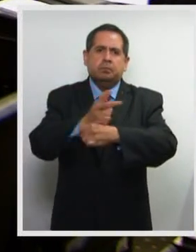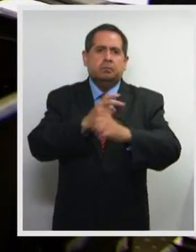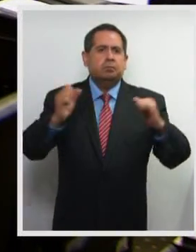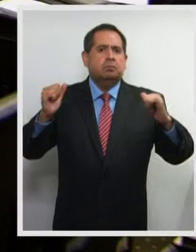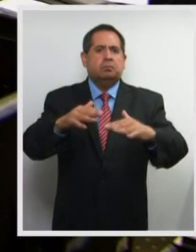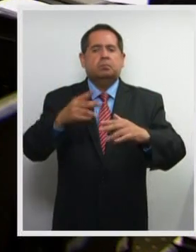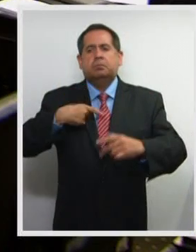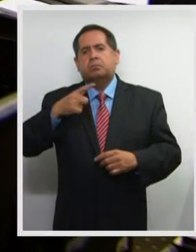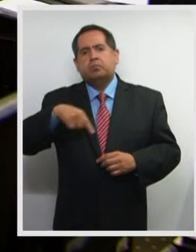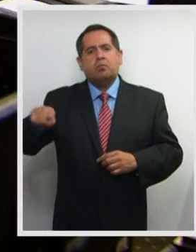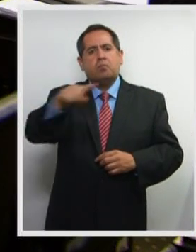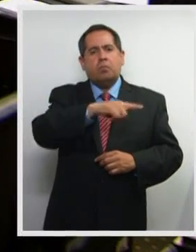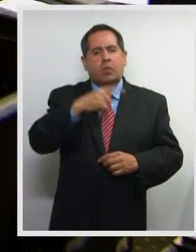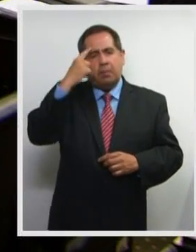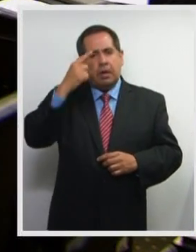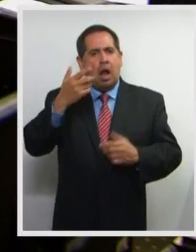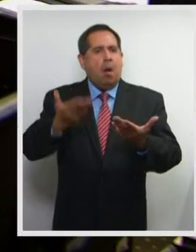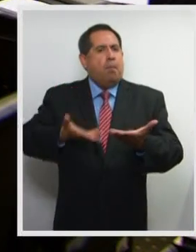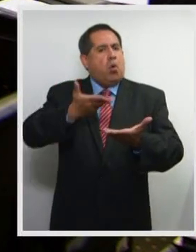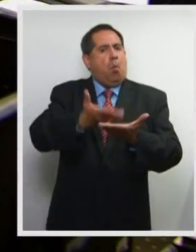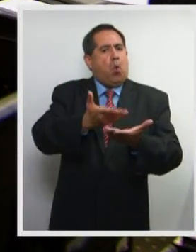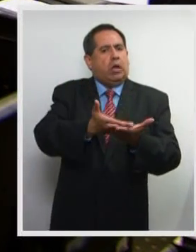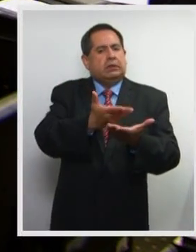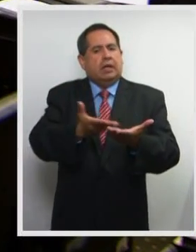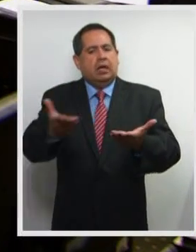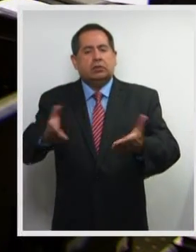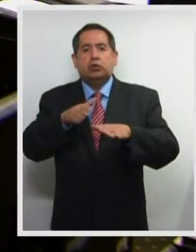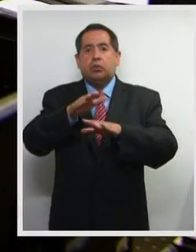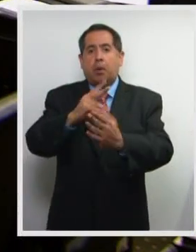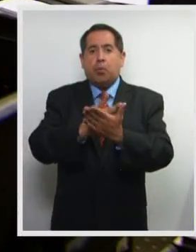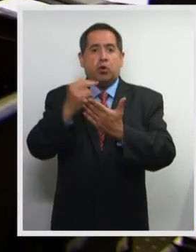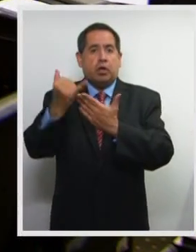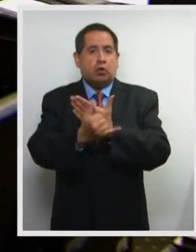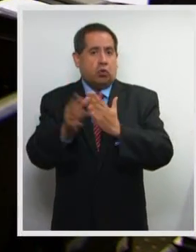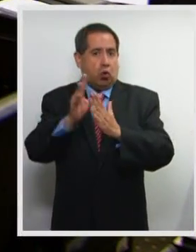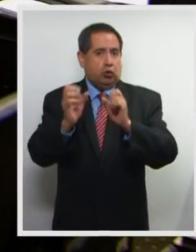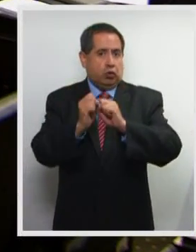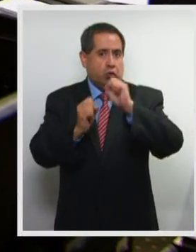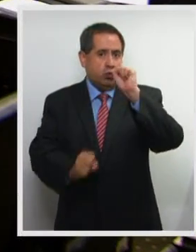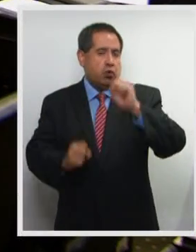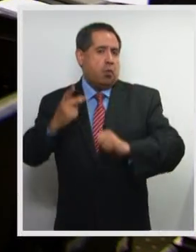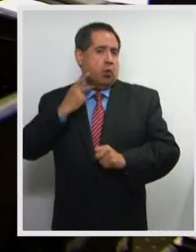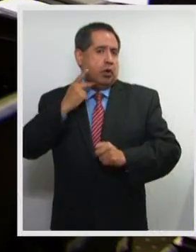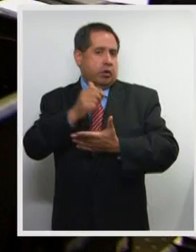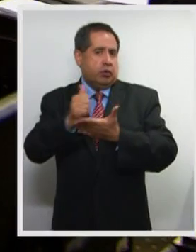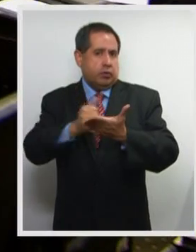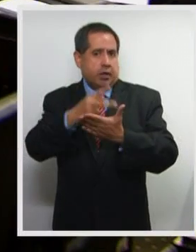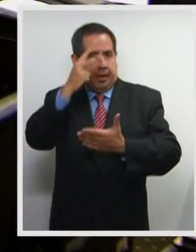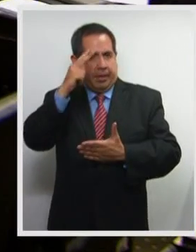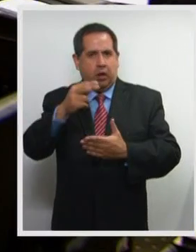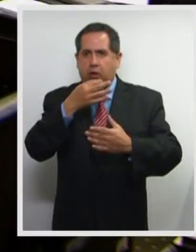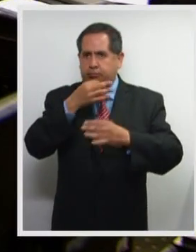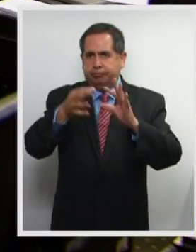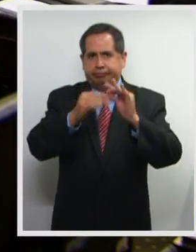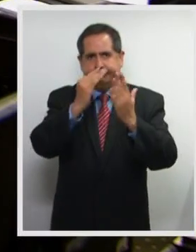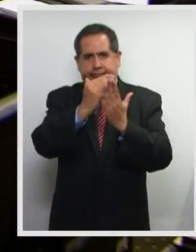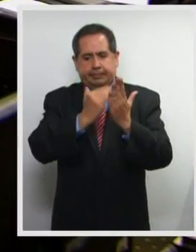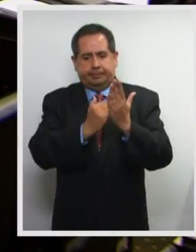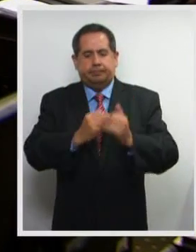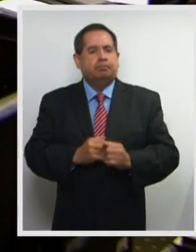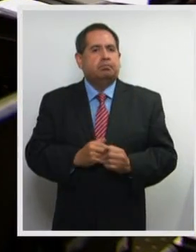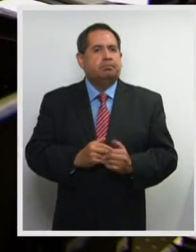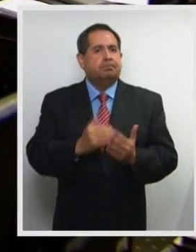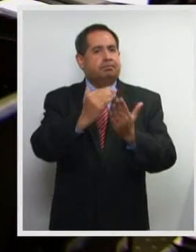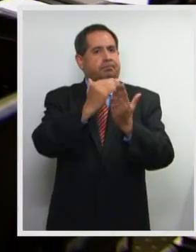ciudadanía para presentar propuestas al proyecto de Constitución Política de la Ciudad de México. De la Cámara